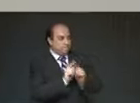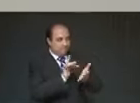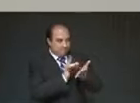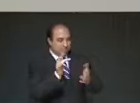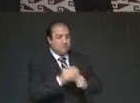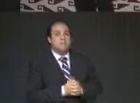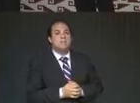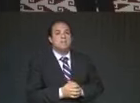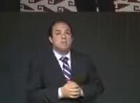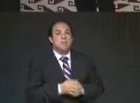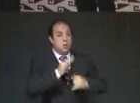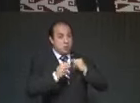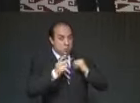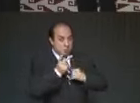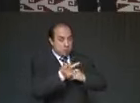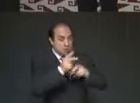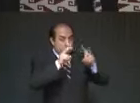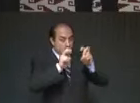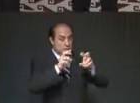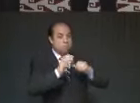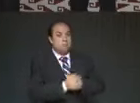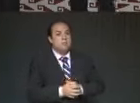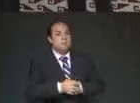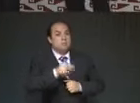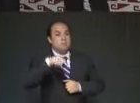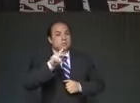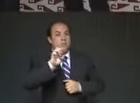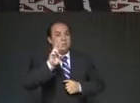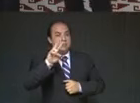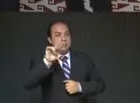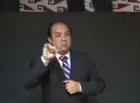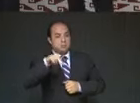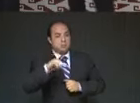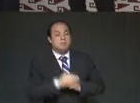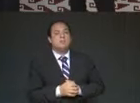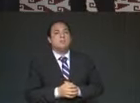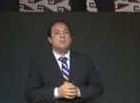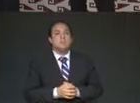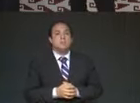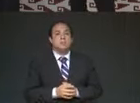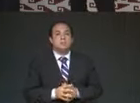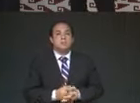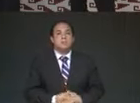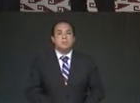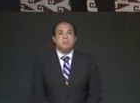gracias. Gracias. Última pregunta sobre el tema, Kevin Ramírez de Es Cuanto.